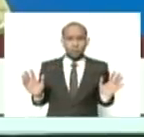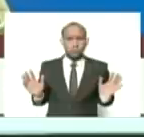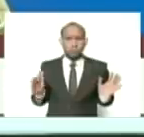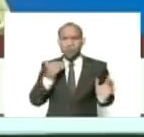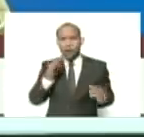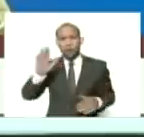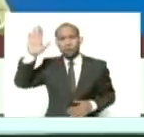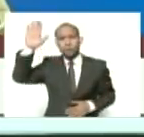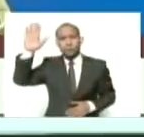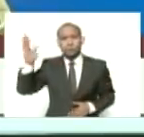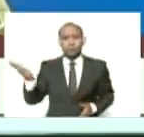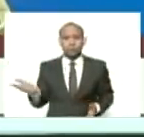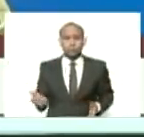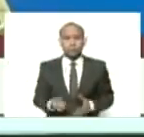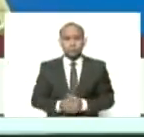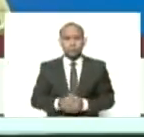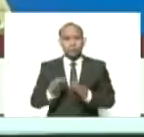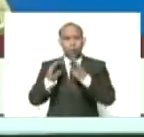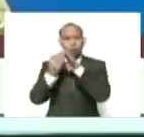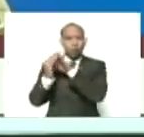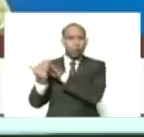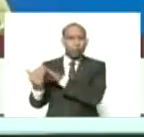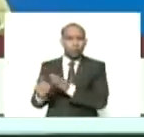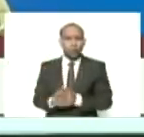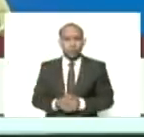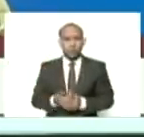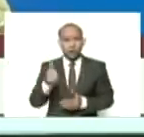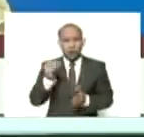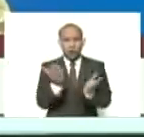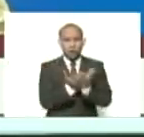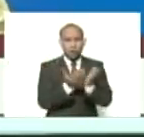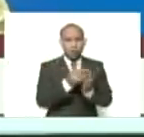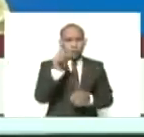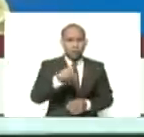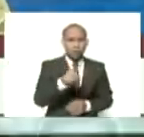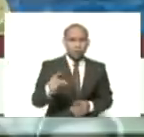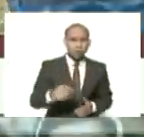Levante la mano, pues. Comuna. Tenemos una escuela.